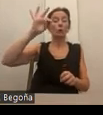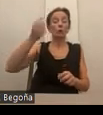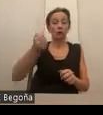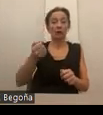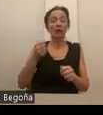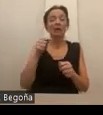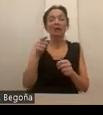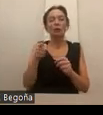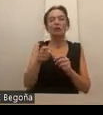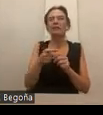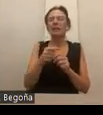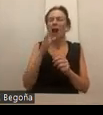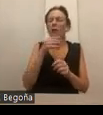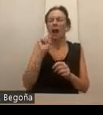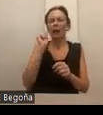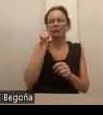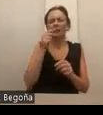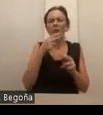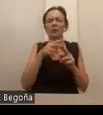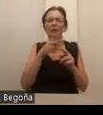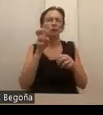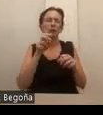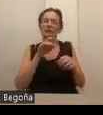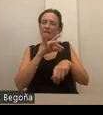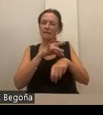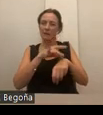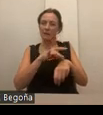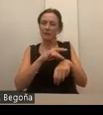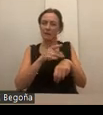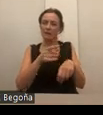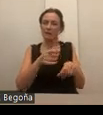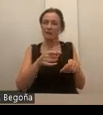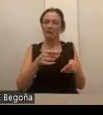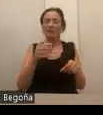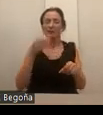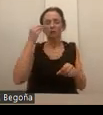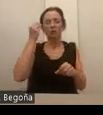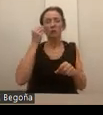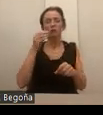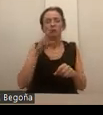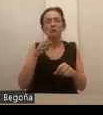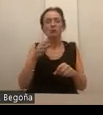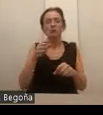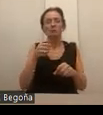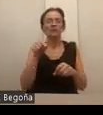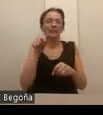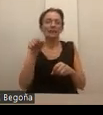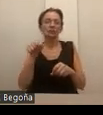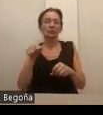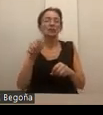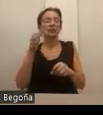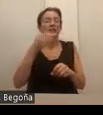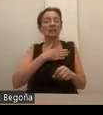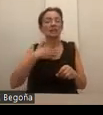tratamiento y en un futuro yo entiendo que se hablará mucho de microbiota. En este caso, pues exactamente igual. Si lo que queremos